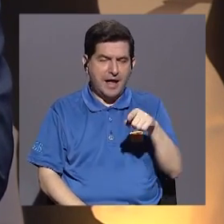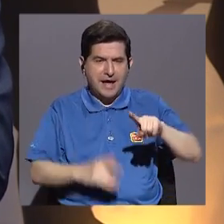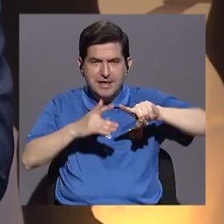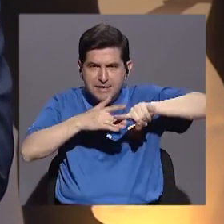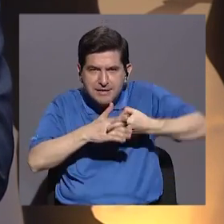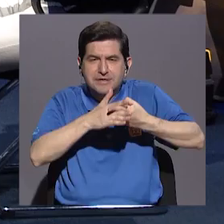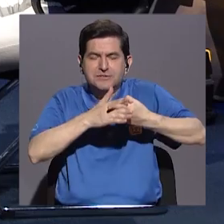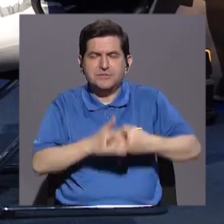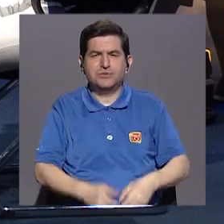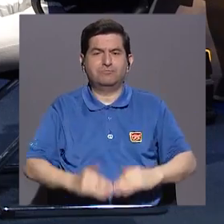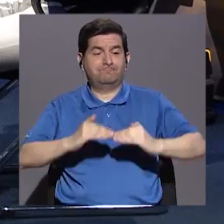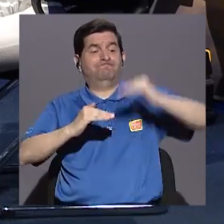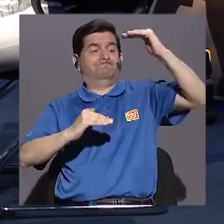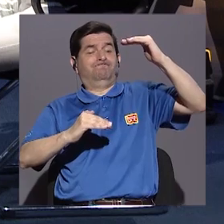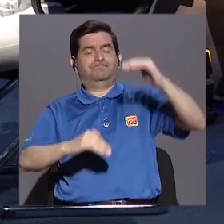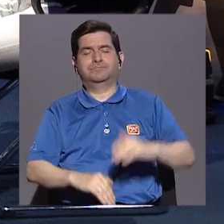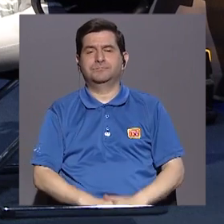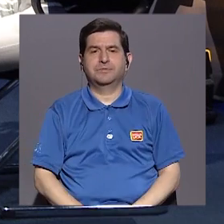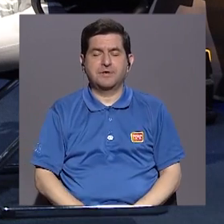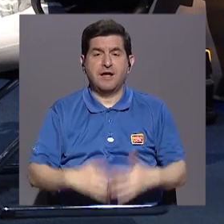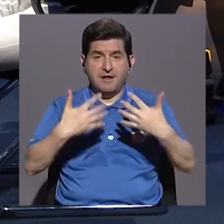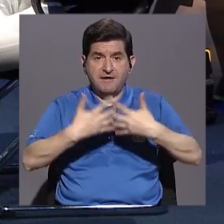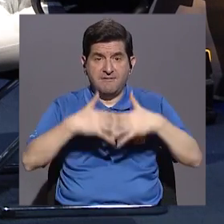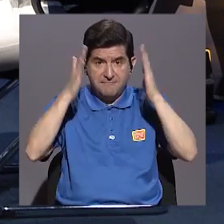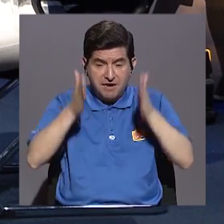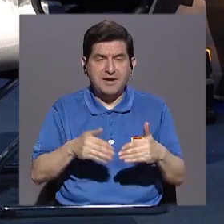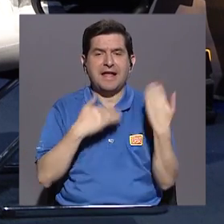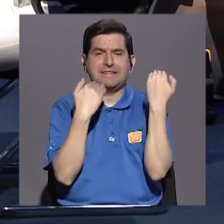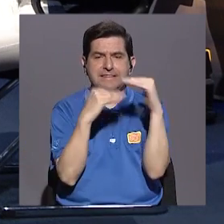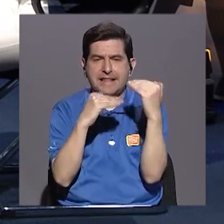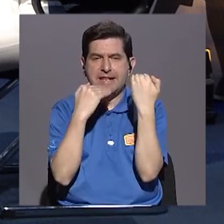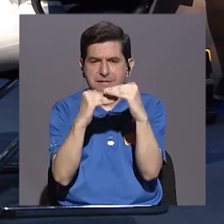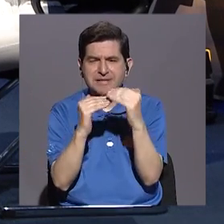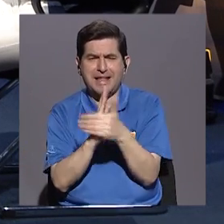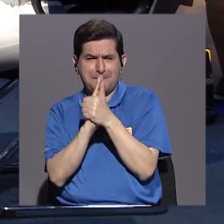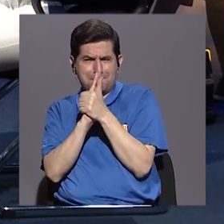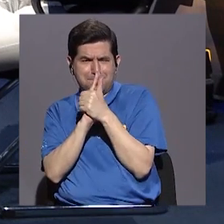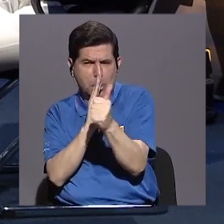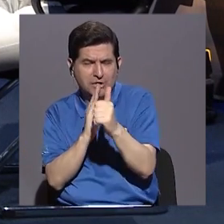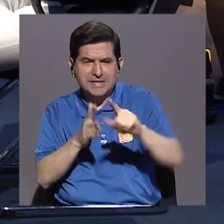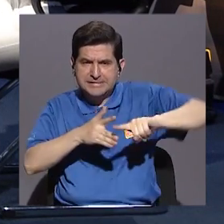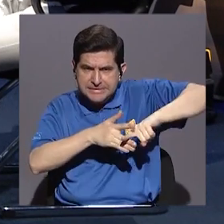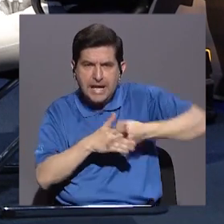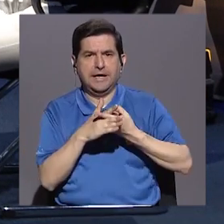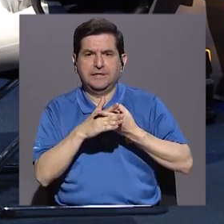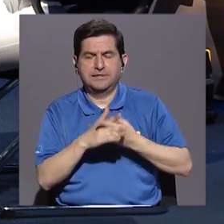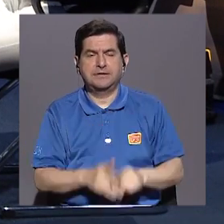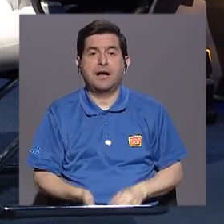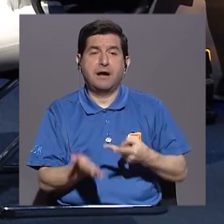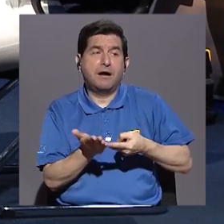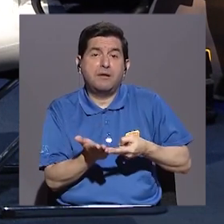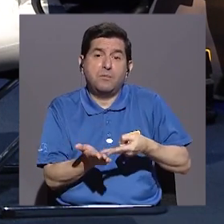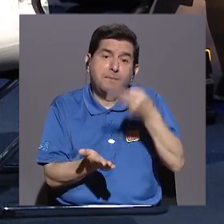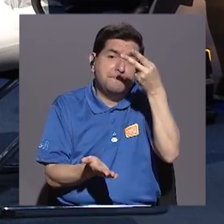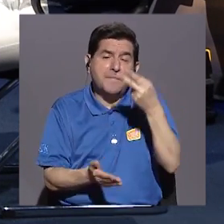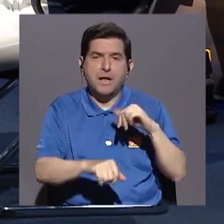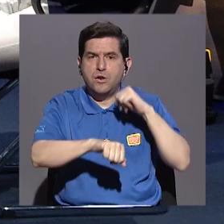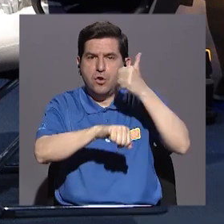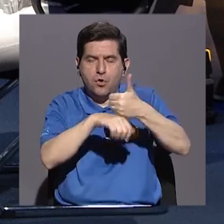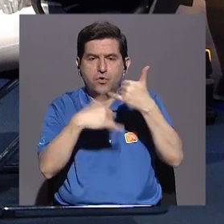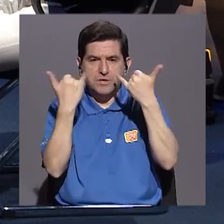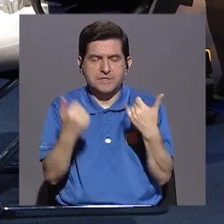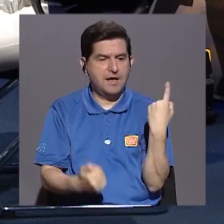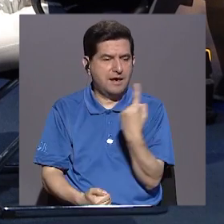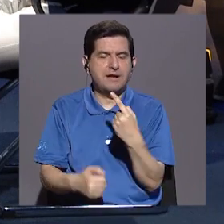muy alto lo que están haciendo los fabricantes es limitando esa potencia de arranque a un valor establecido